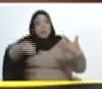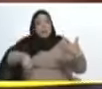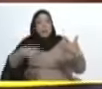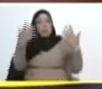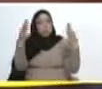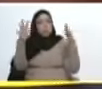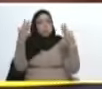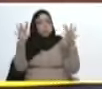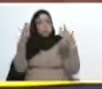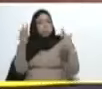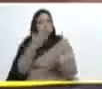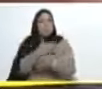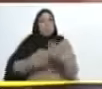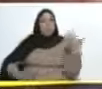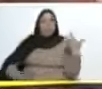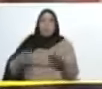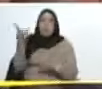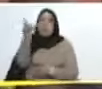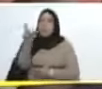del referendo consultivo.